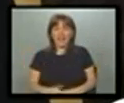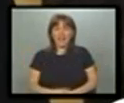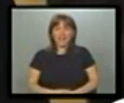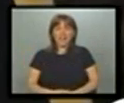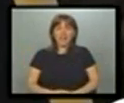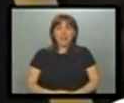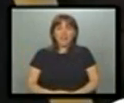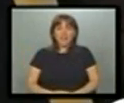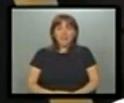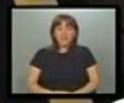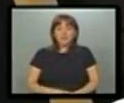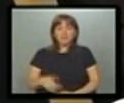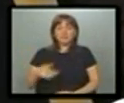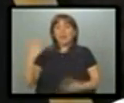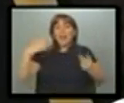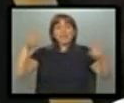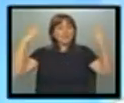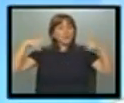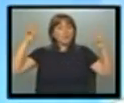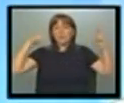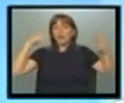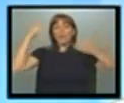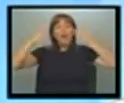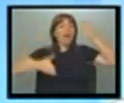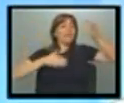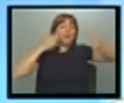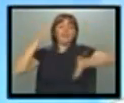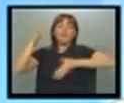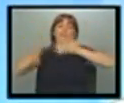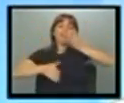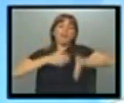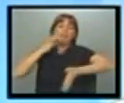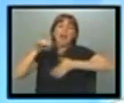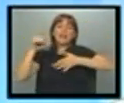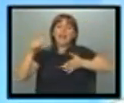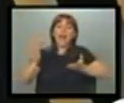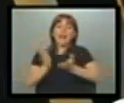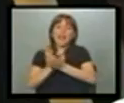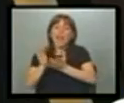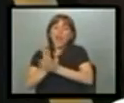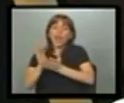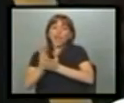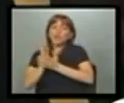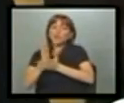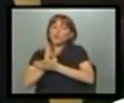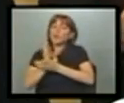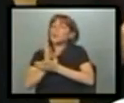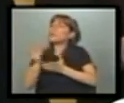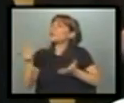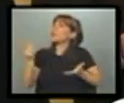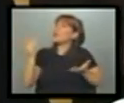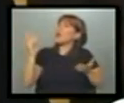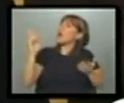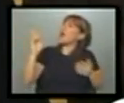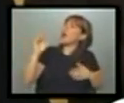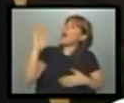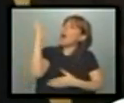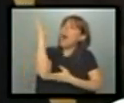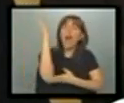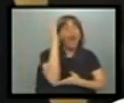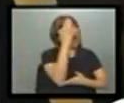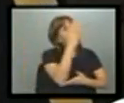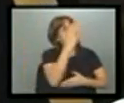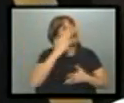de privilegio para el turismo y para quienes estudian, por ejemplo, el ecosistema, claro, el Parque Nacional Los Glaciares en la Patagonia